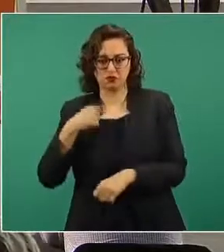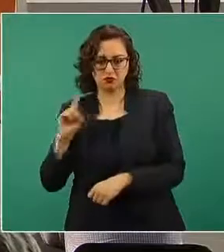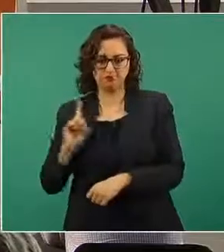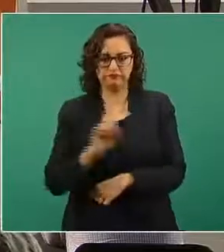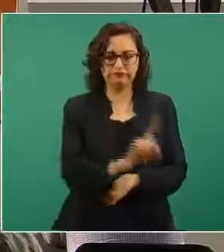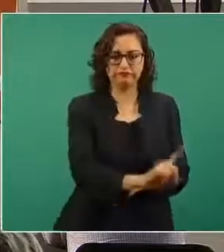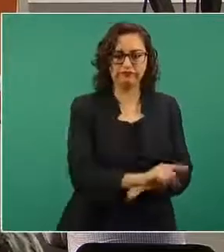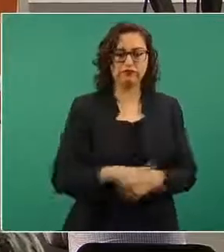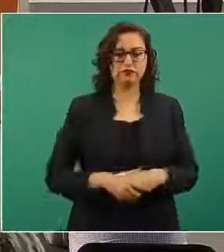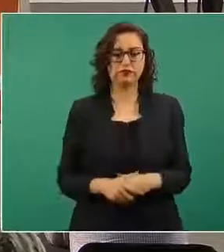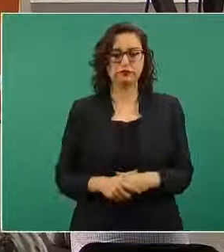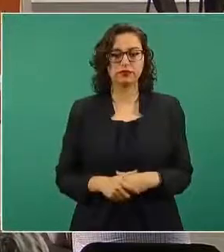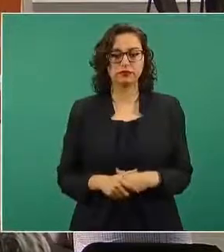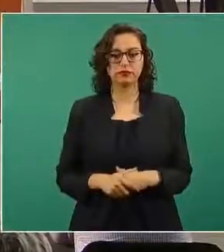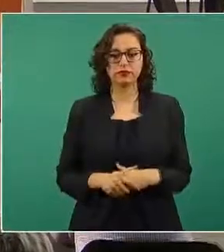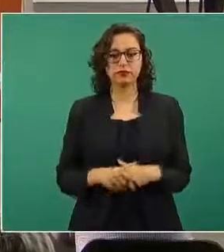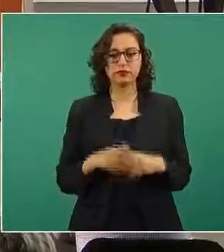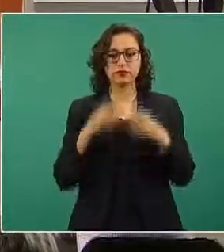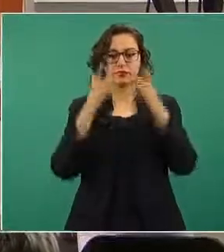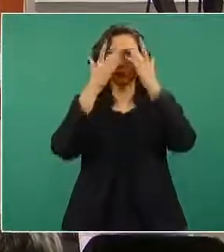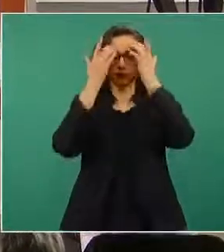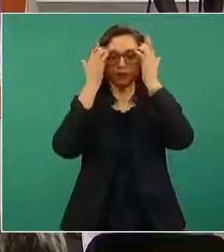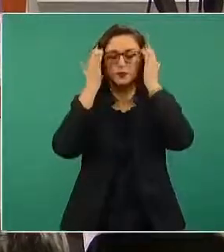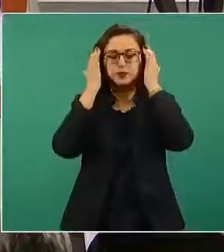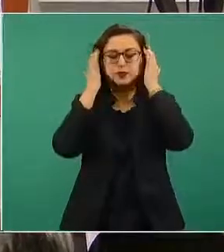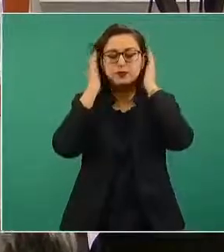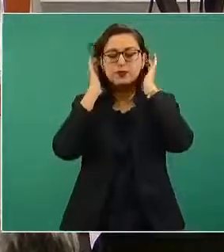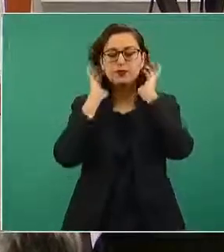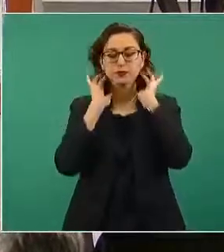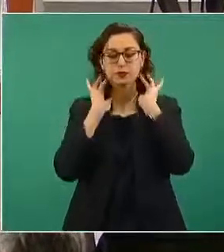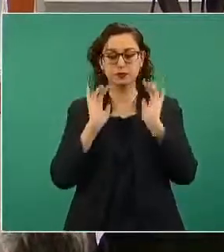el presidente, me paso para allá.